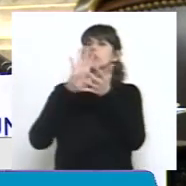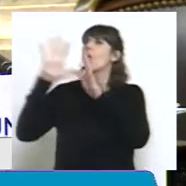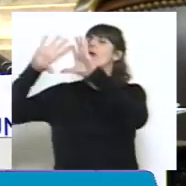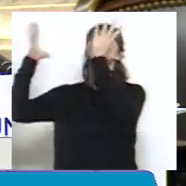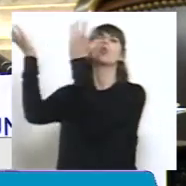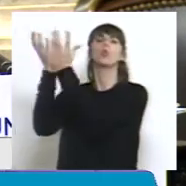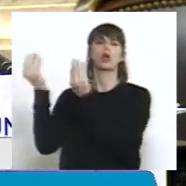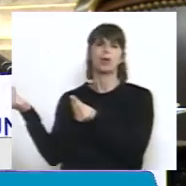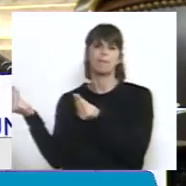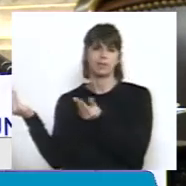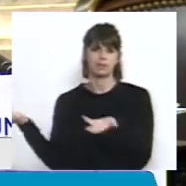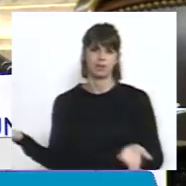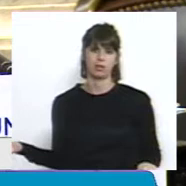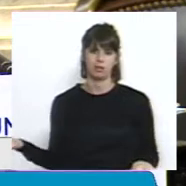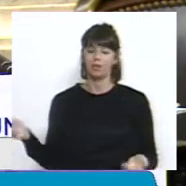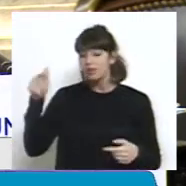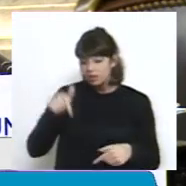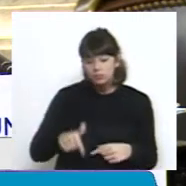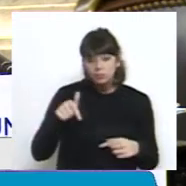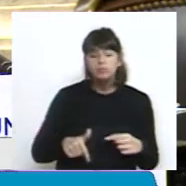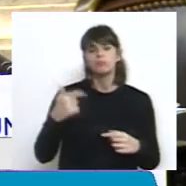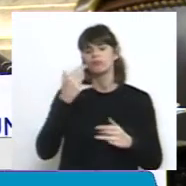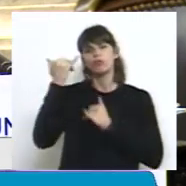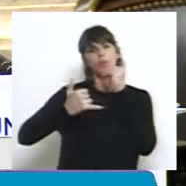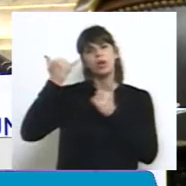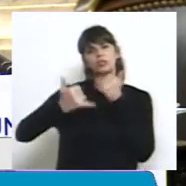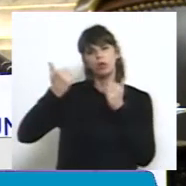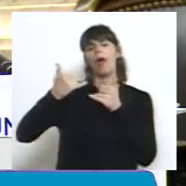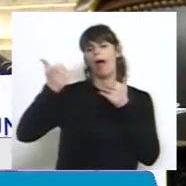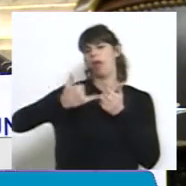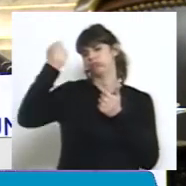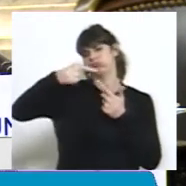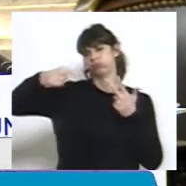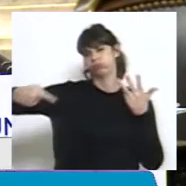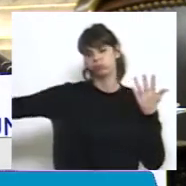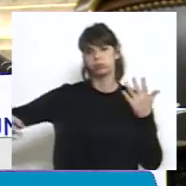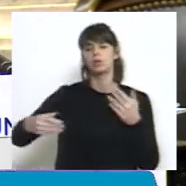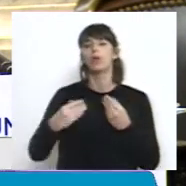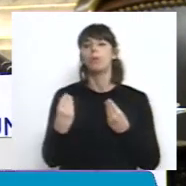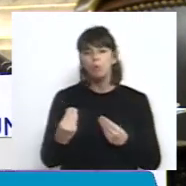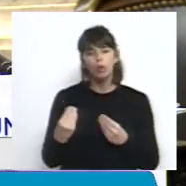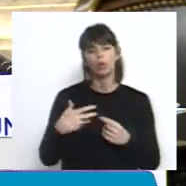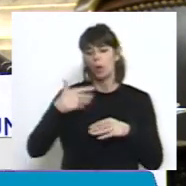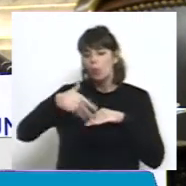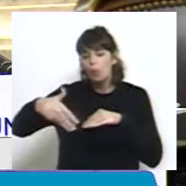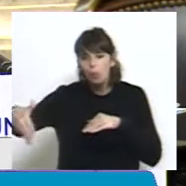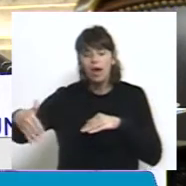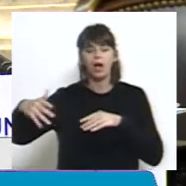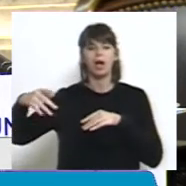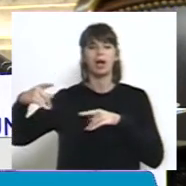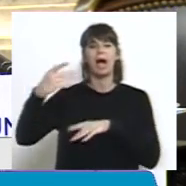tenemos un montón de información, porque se está por llevar a cabo la